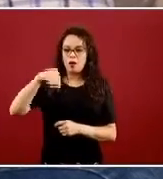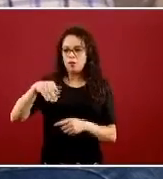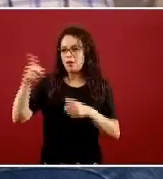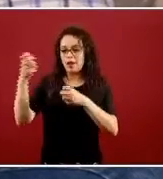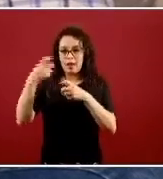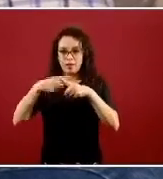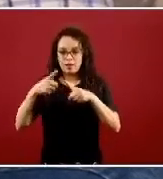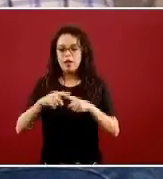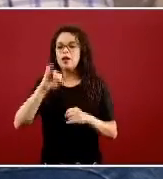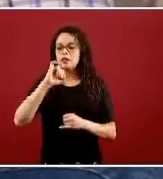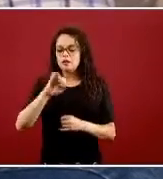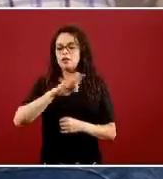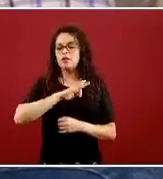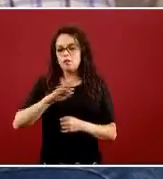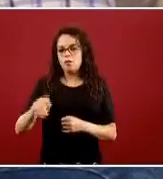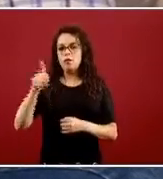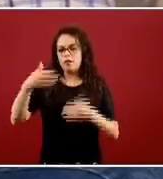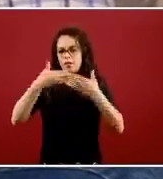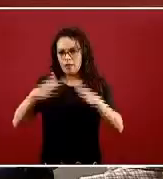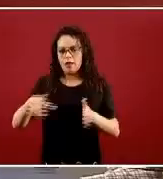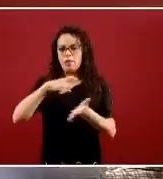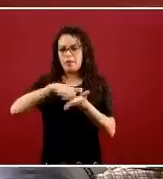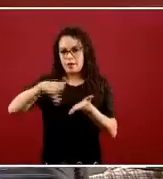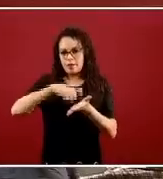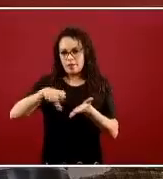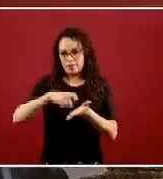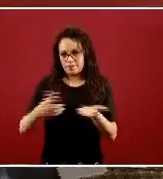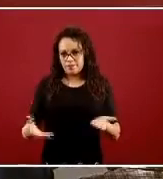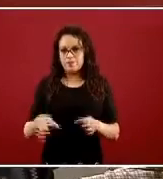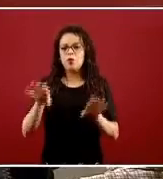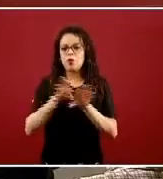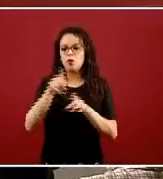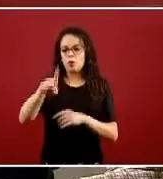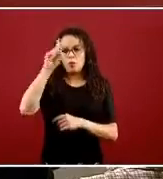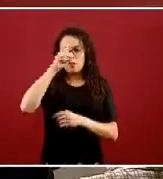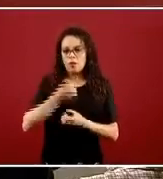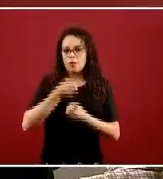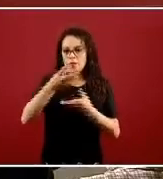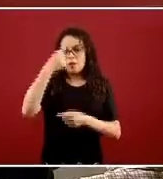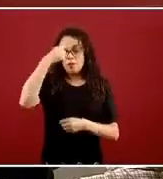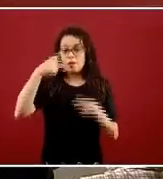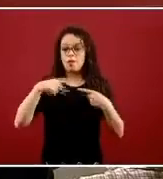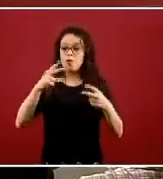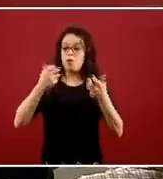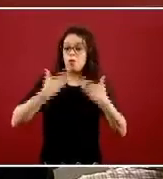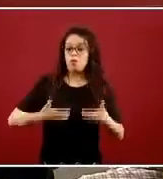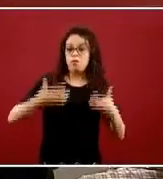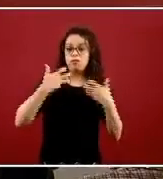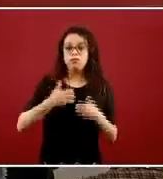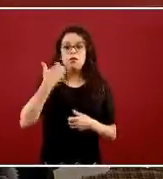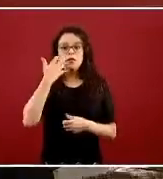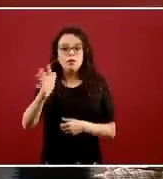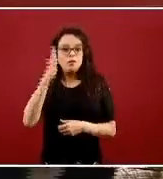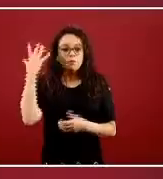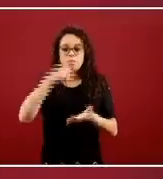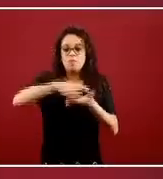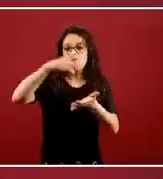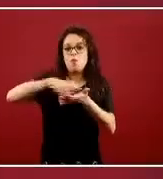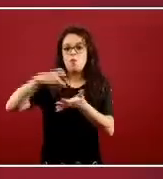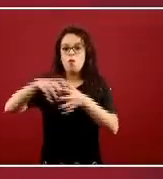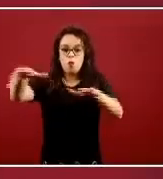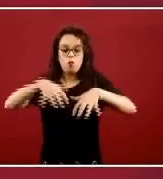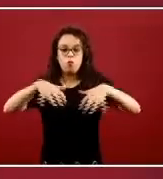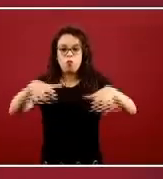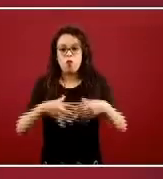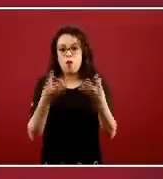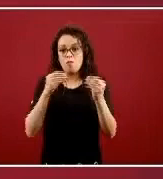caigan en las compras de pánico? Gracias. Muchas gracias. Qué pregunta tan pertinente. Efectivamente, hoy cerraron